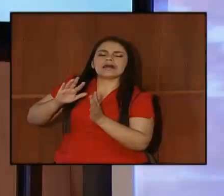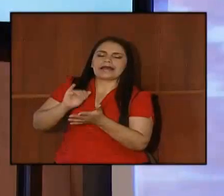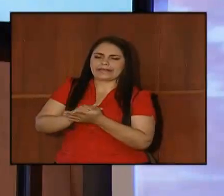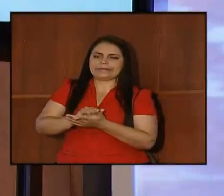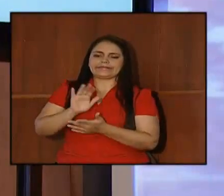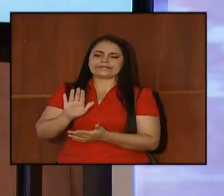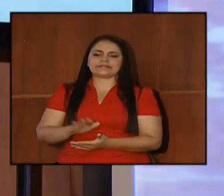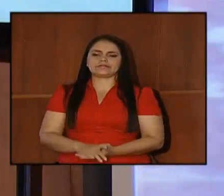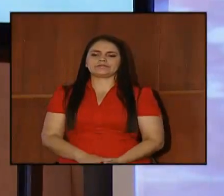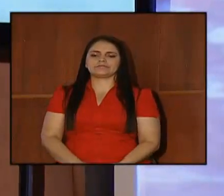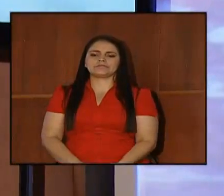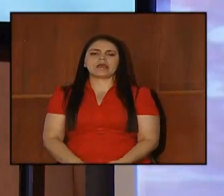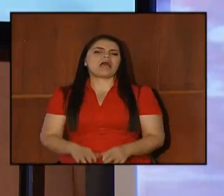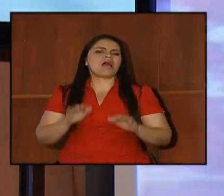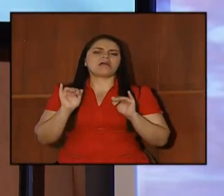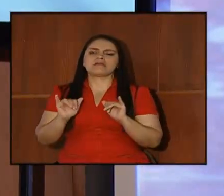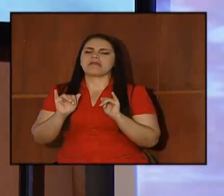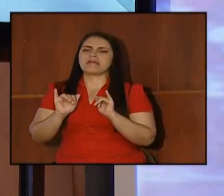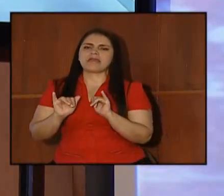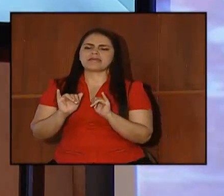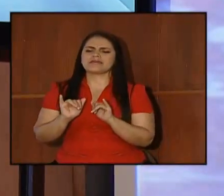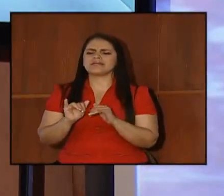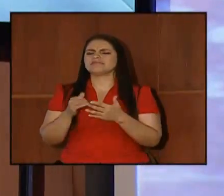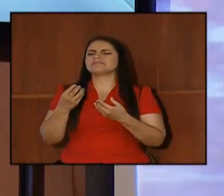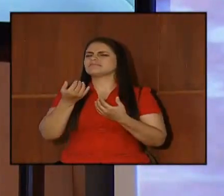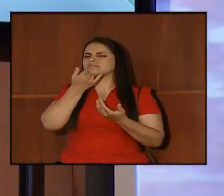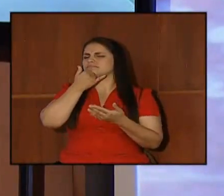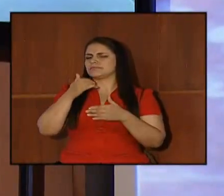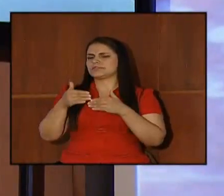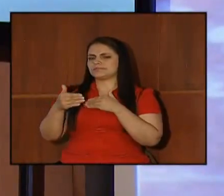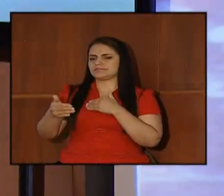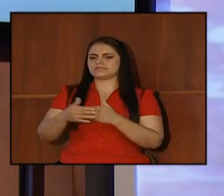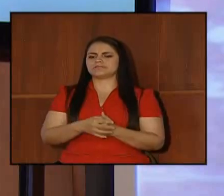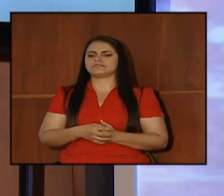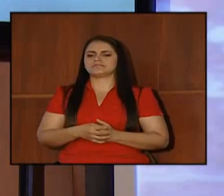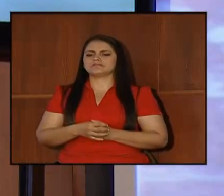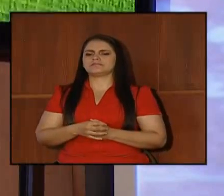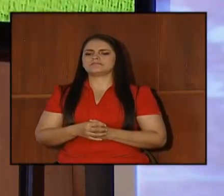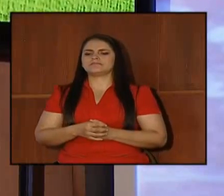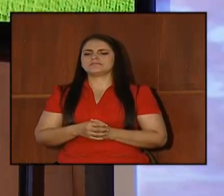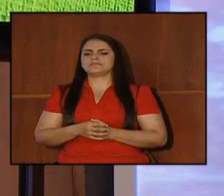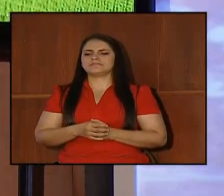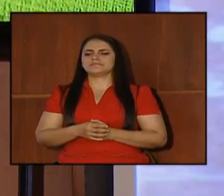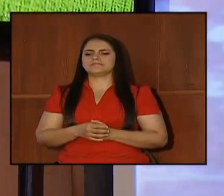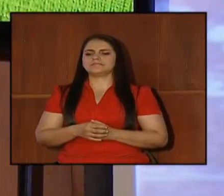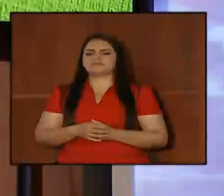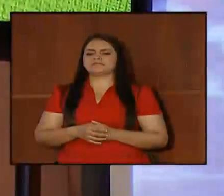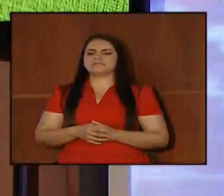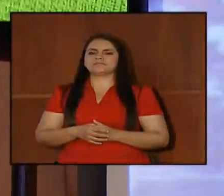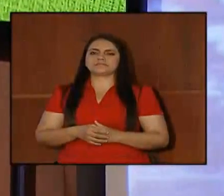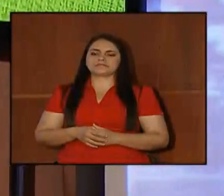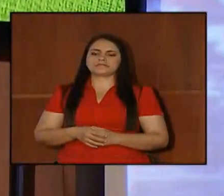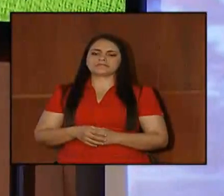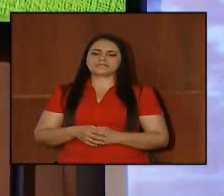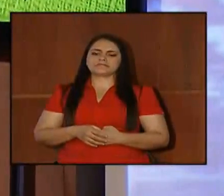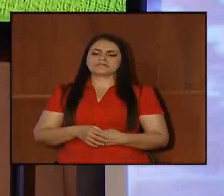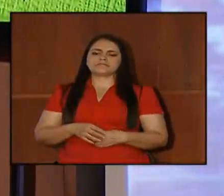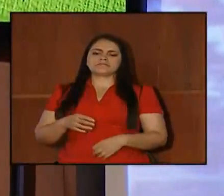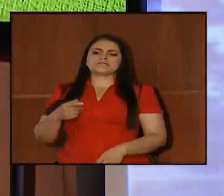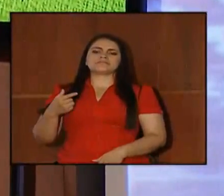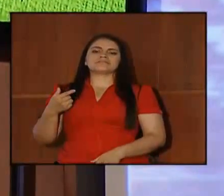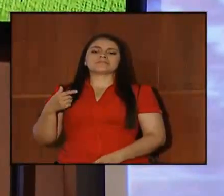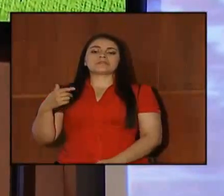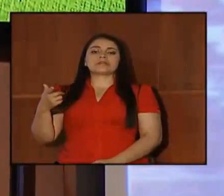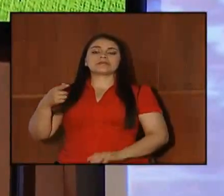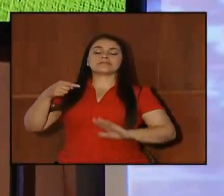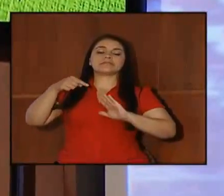paciente, si sigue ahí apoyando en esa herida, ¿qué va a pasar? Que ya va a comprometer tejidos